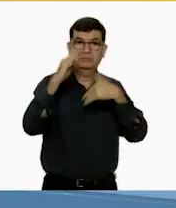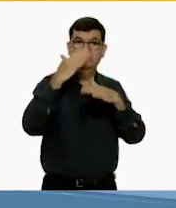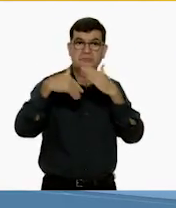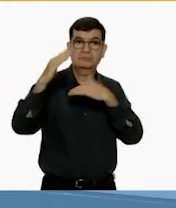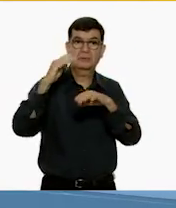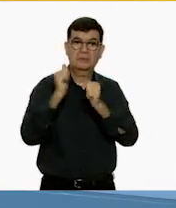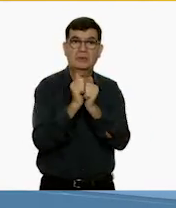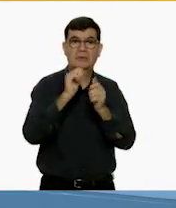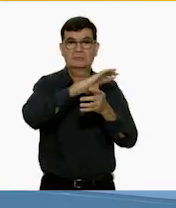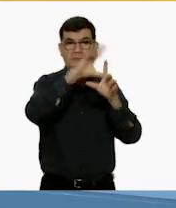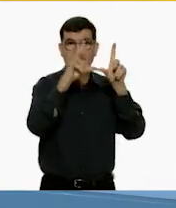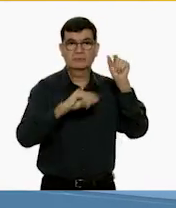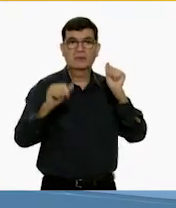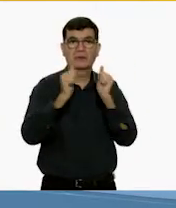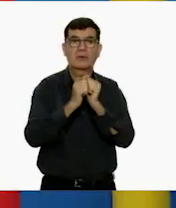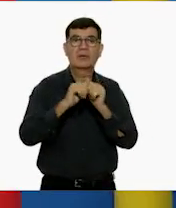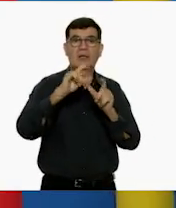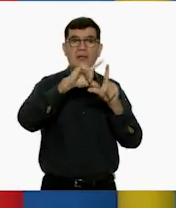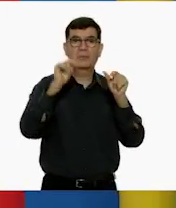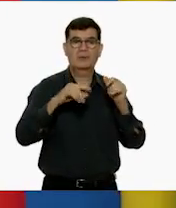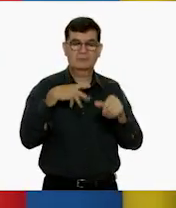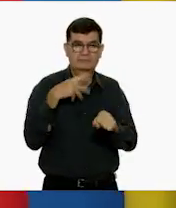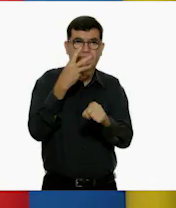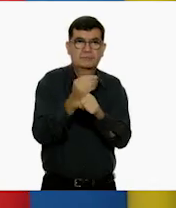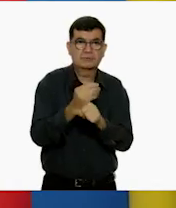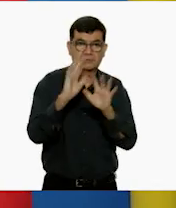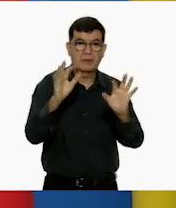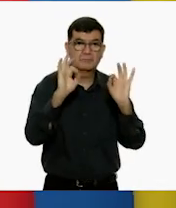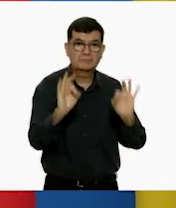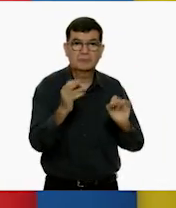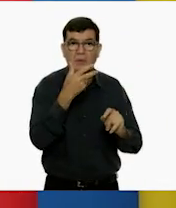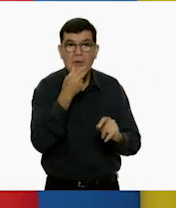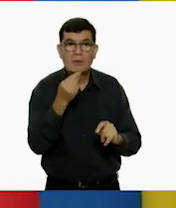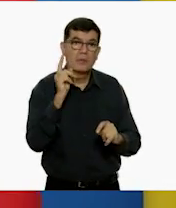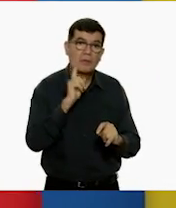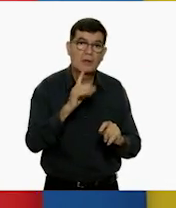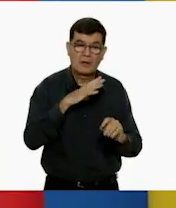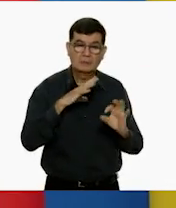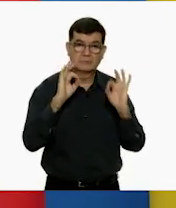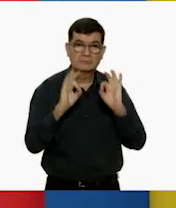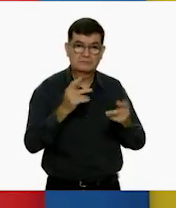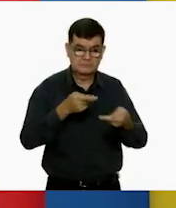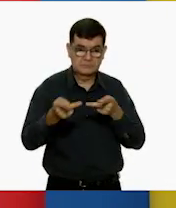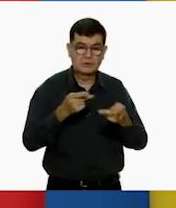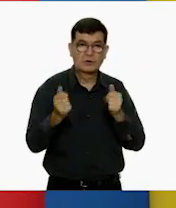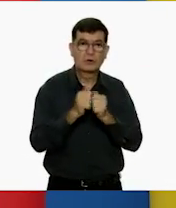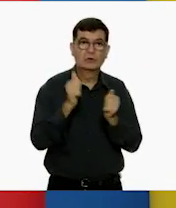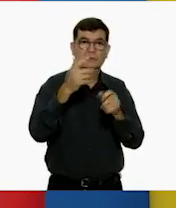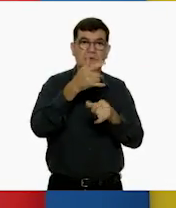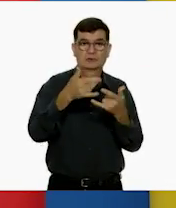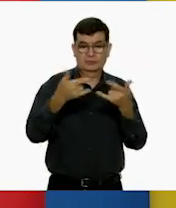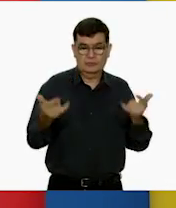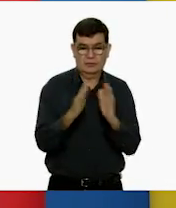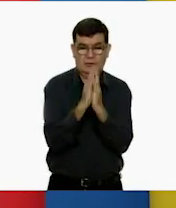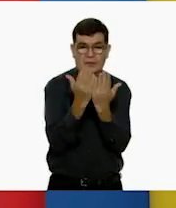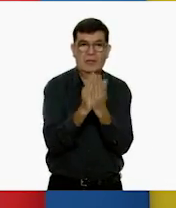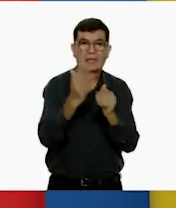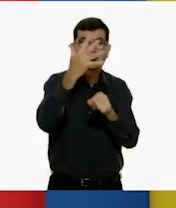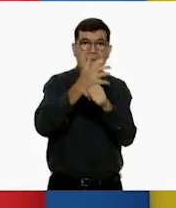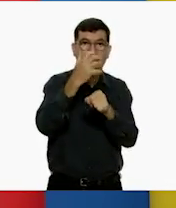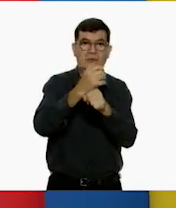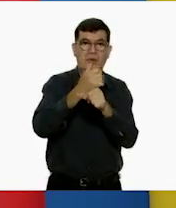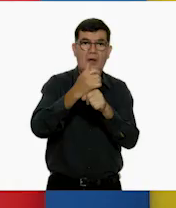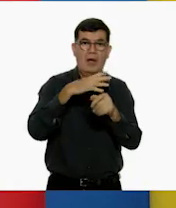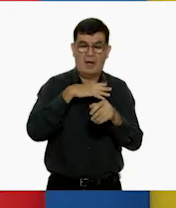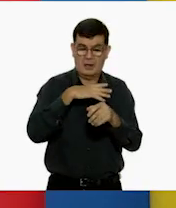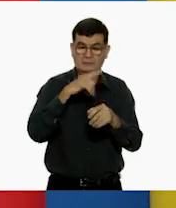como la República Restaurada. ¿Ya están listas y listos con su libro de texto de Historia de quinto grado? Recuerden anotar